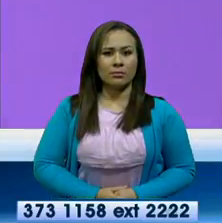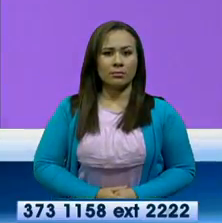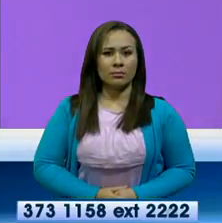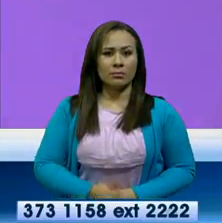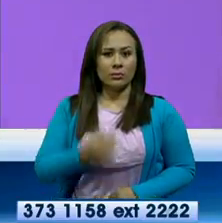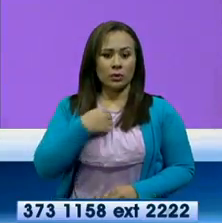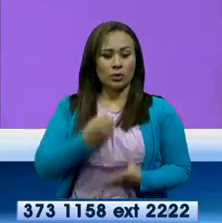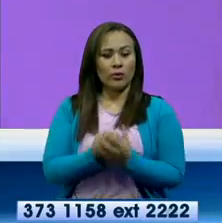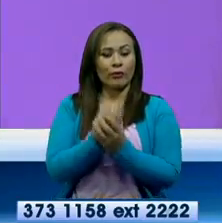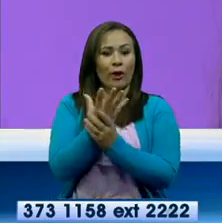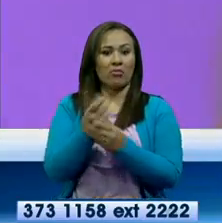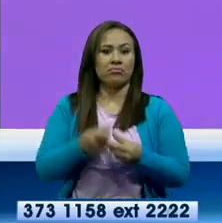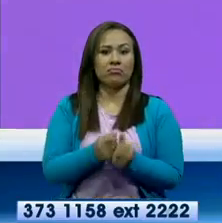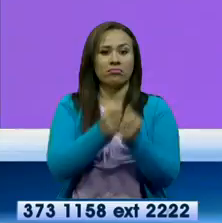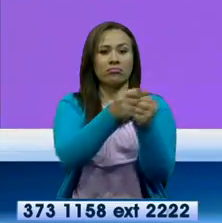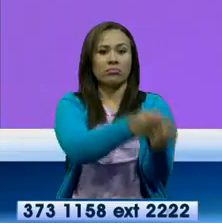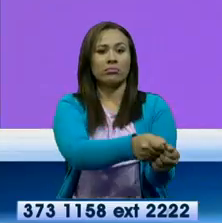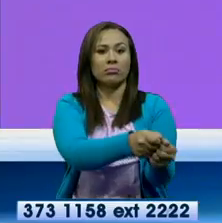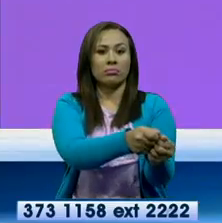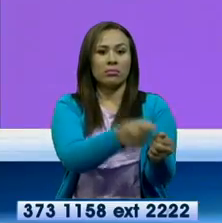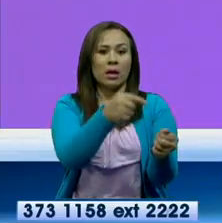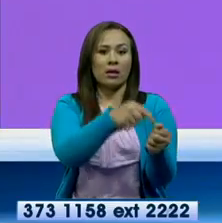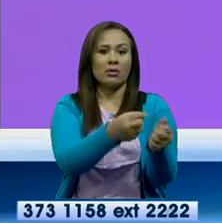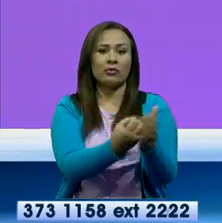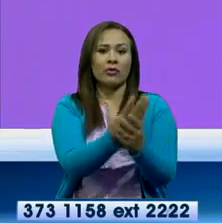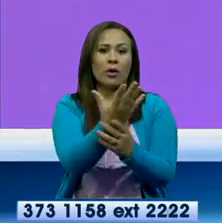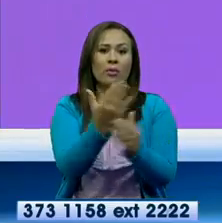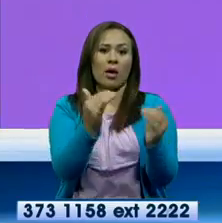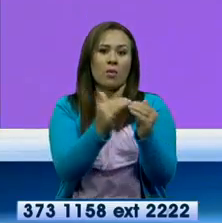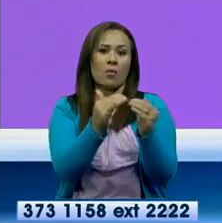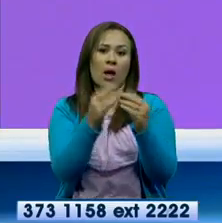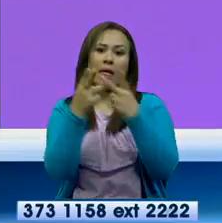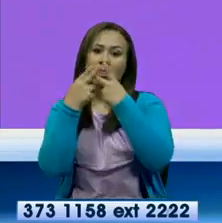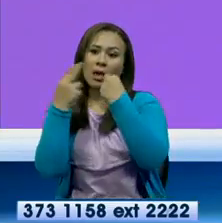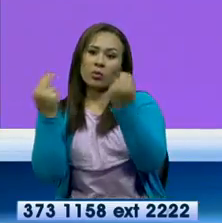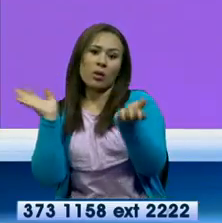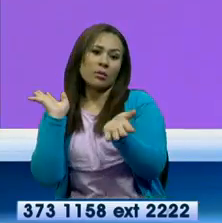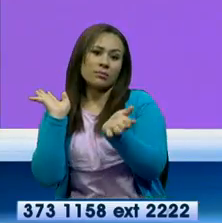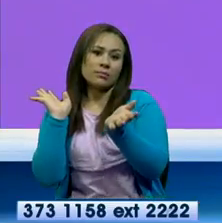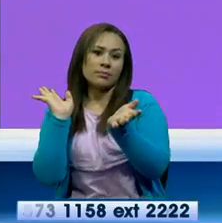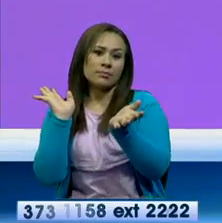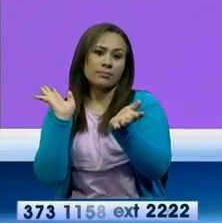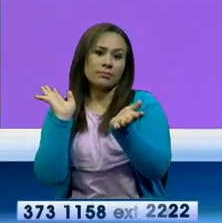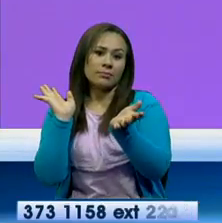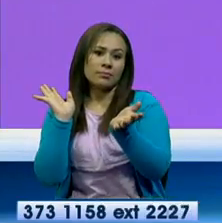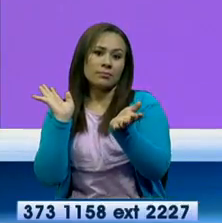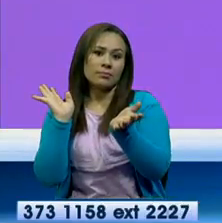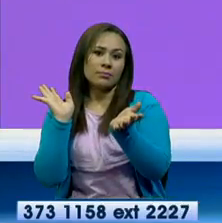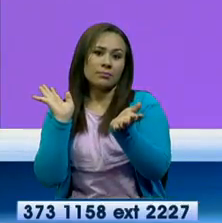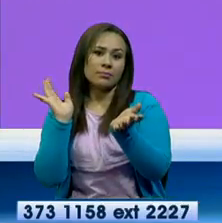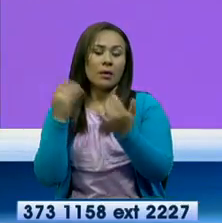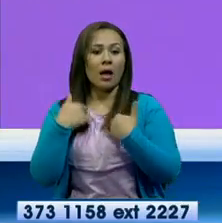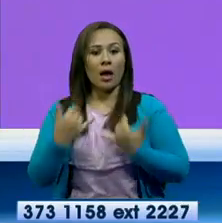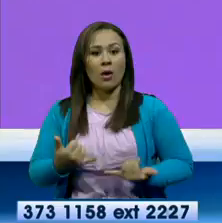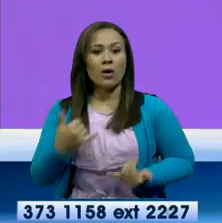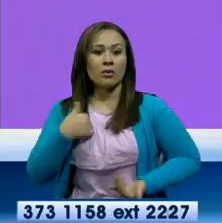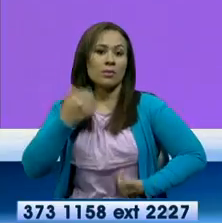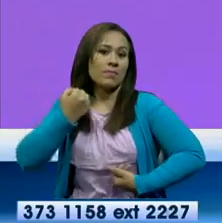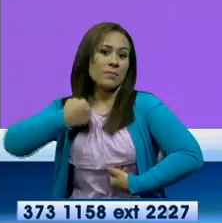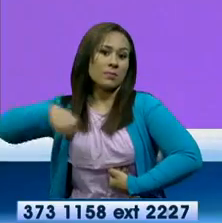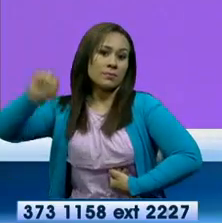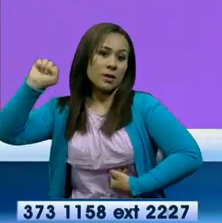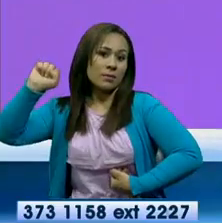te traje estas flores son las más parecidas a las naturales que encontré y ahora yo me voy de